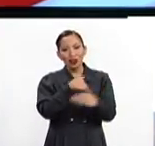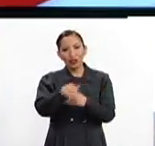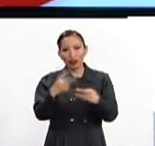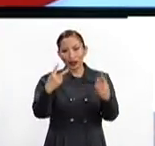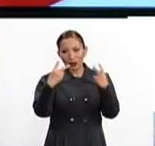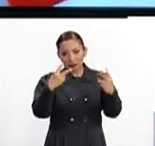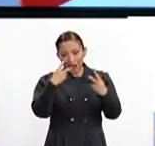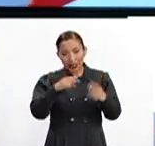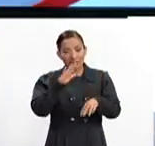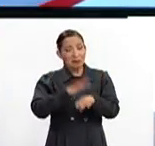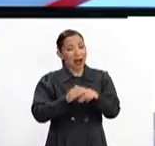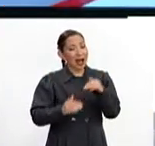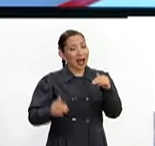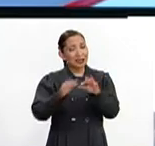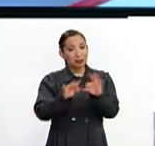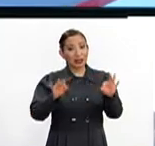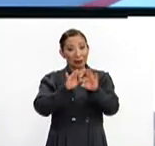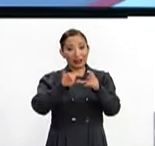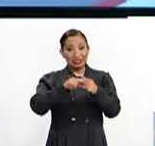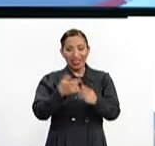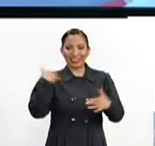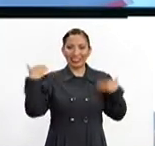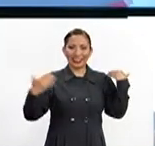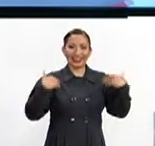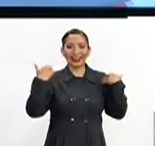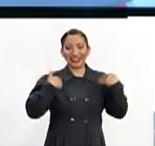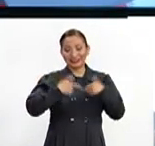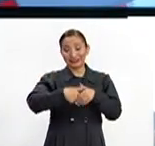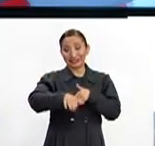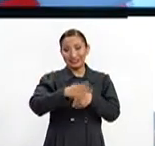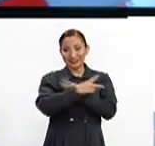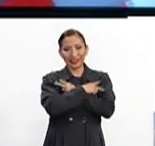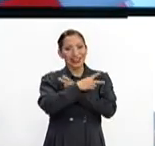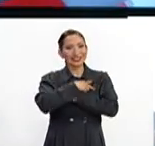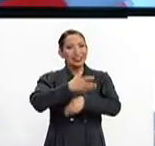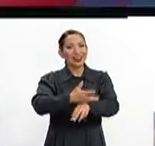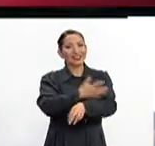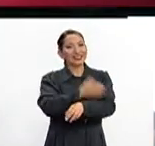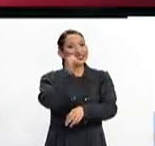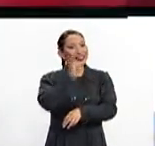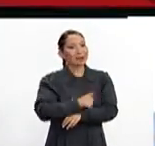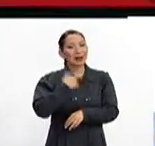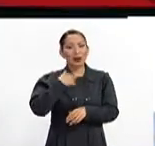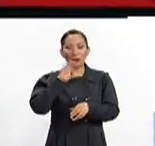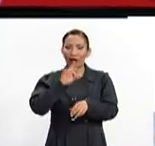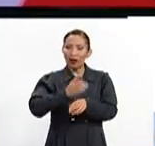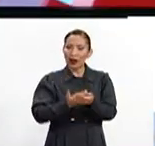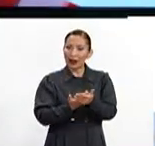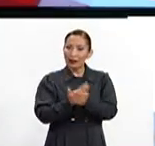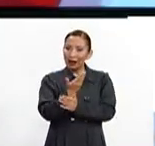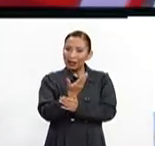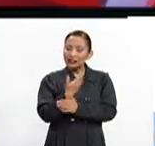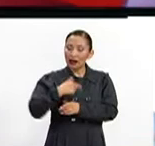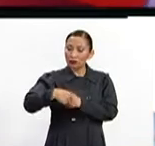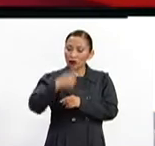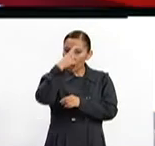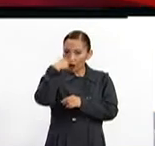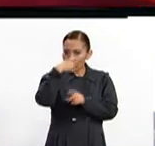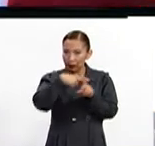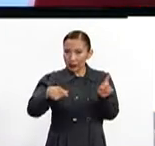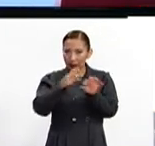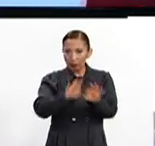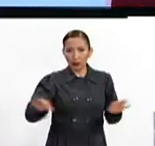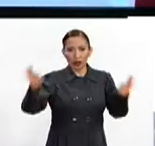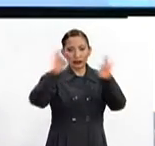quienes nos ven y sobre todo que ya comenzaron a disfrutar de sus vacaciones. Acompáñenos como siempre, como cada mañana, durante esta hora y media con